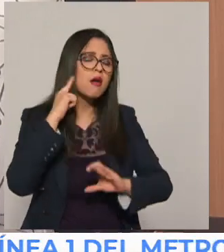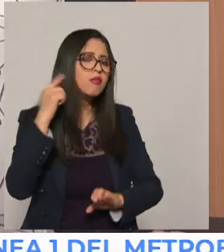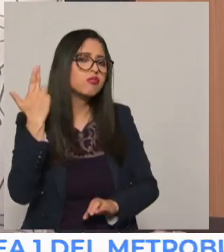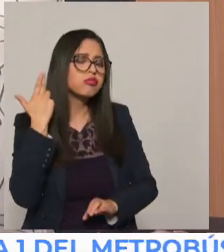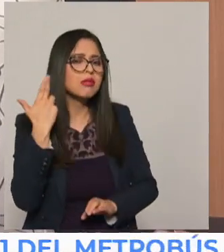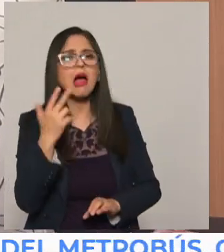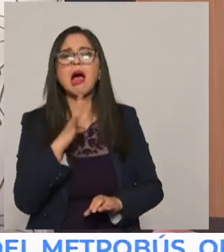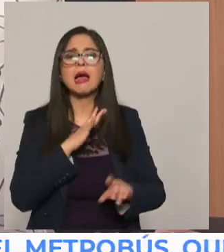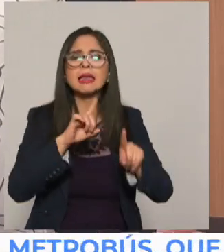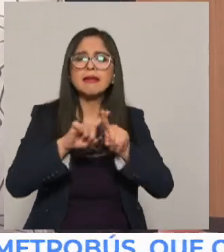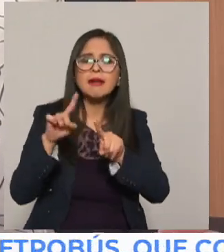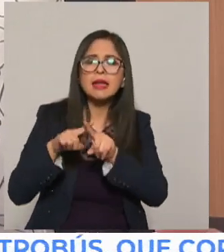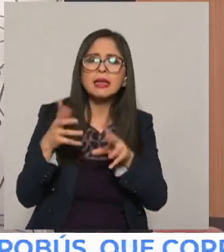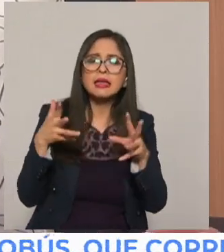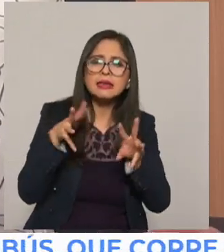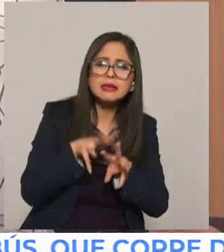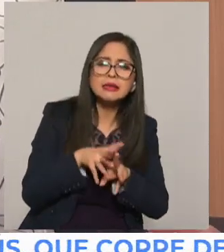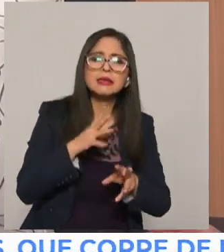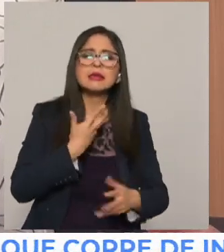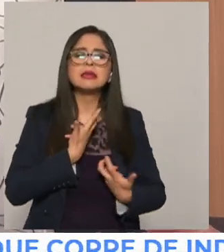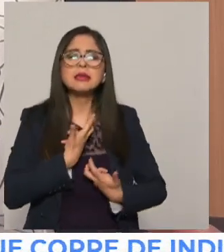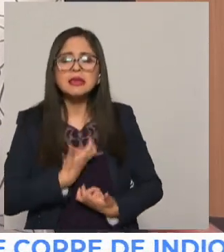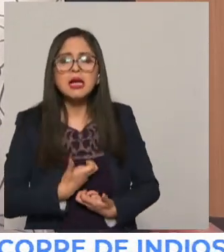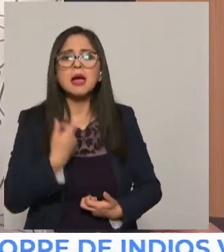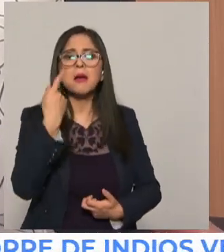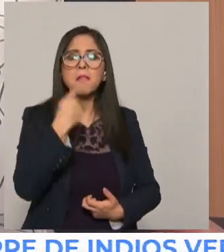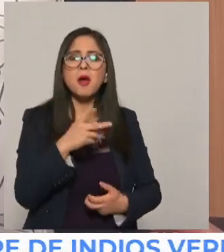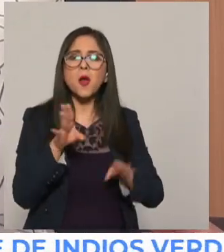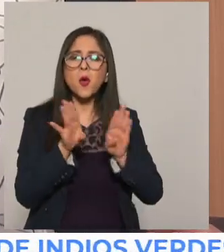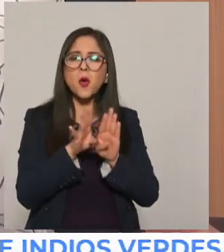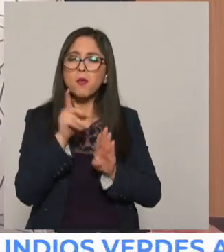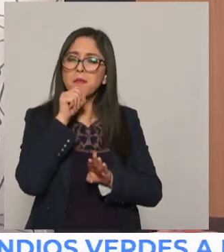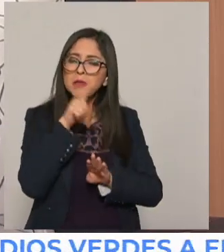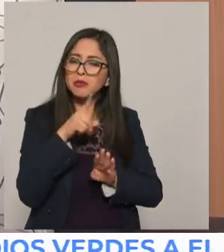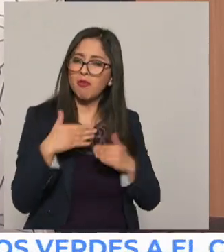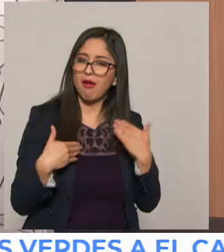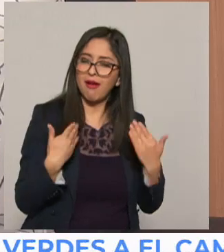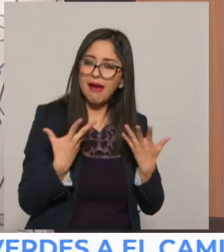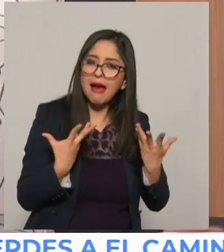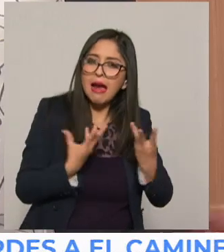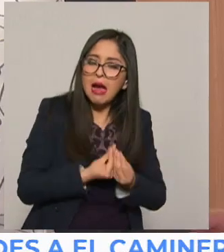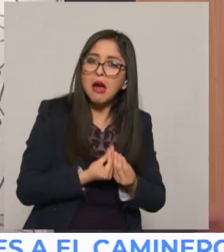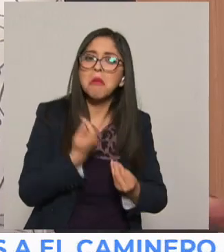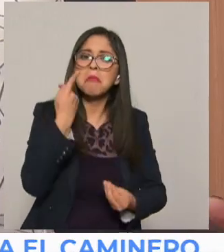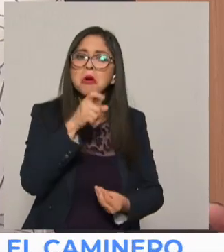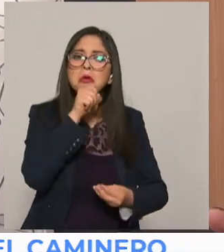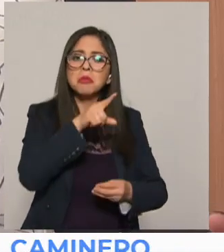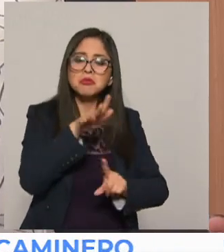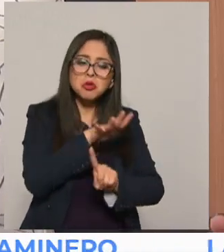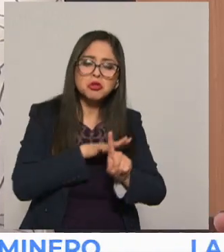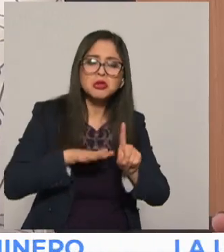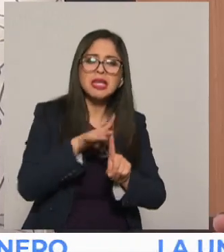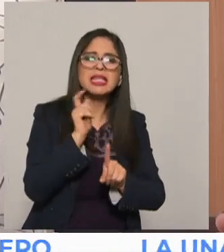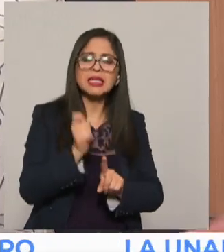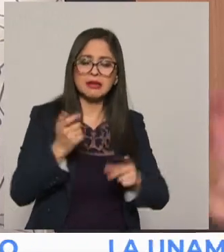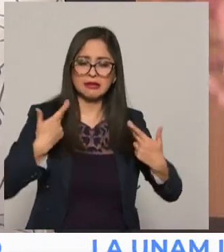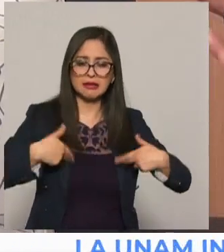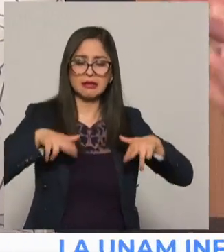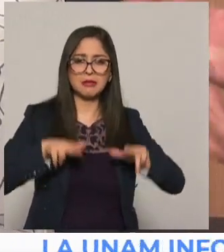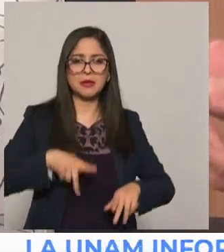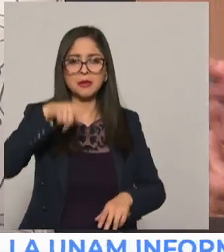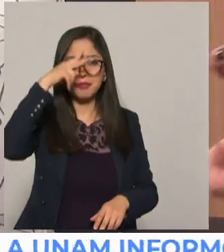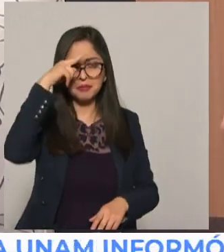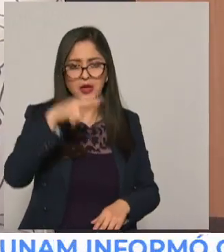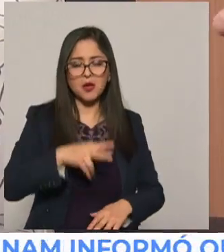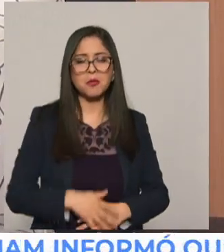matices melancólicos, pero al mismo tiempo dicharacheros, que hablan mucho de la sociedad que somos. Claro, totalmente. Tus